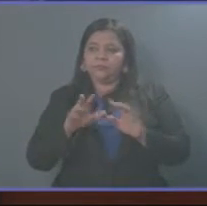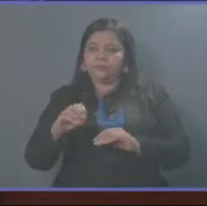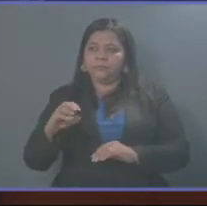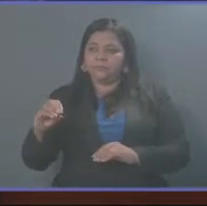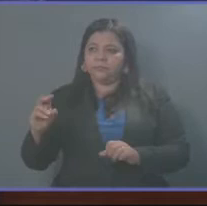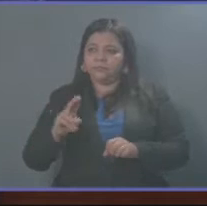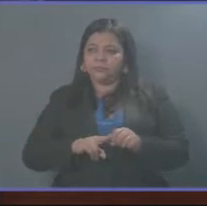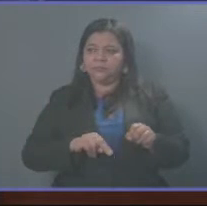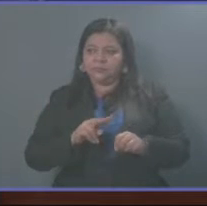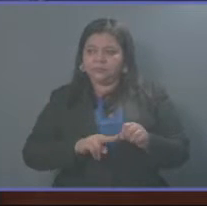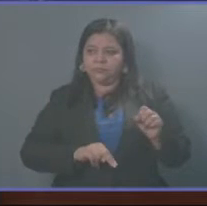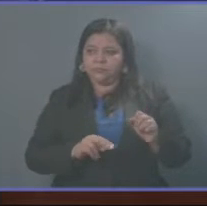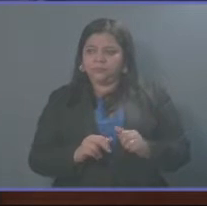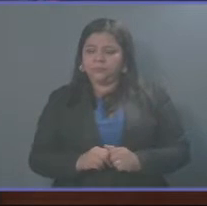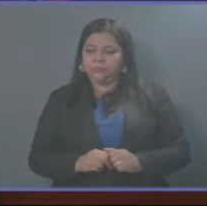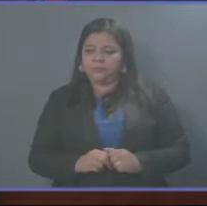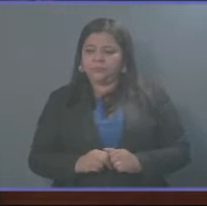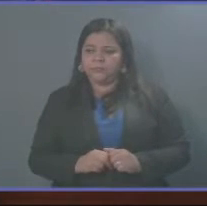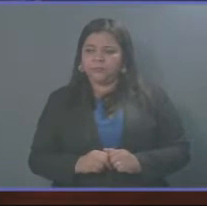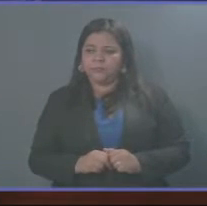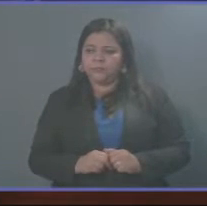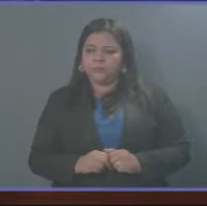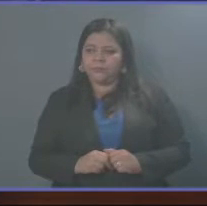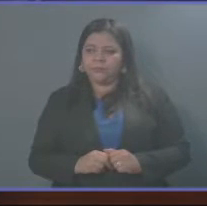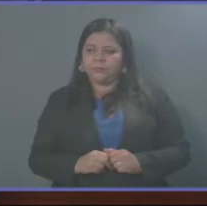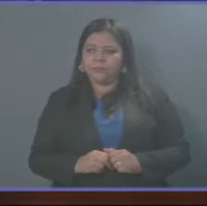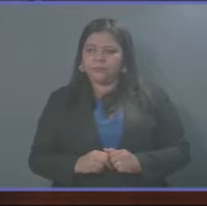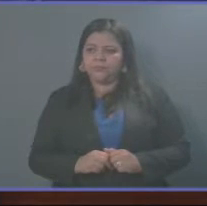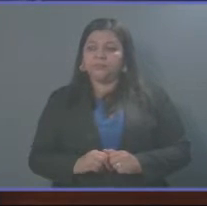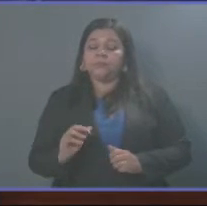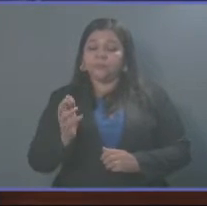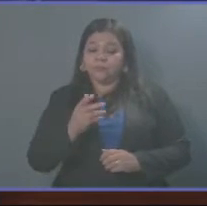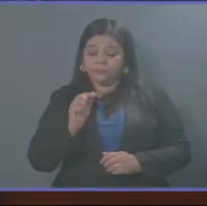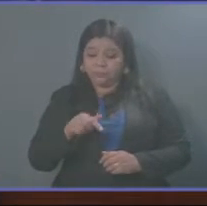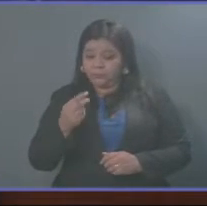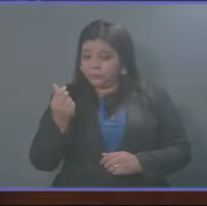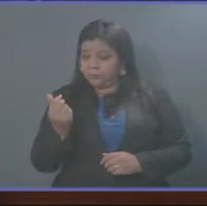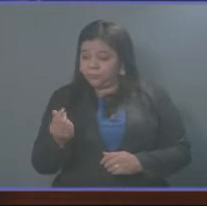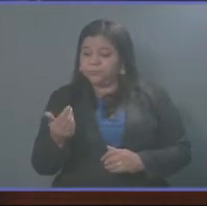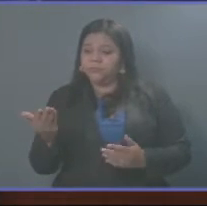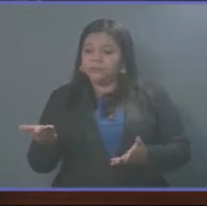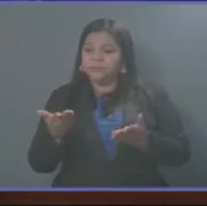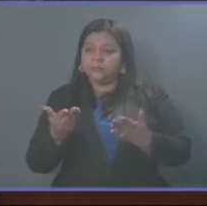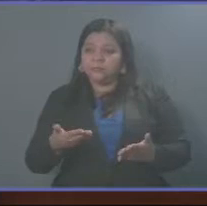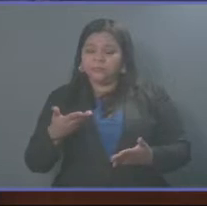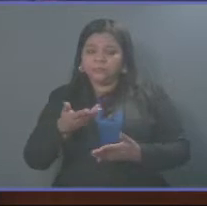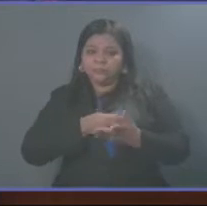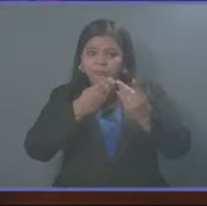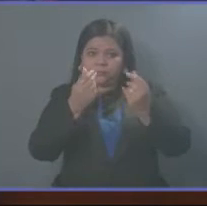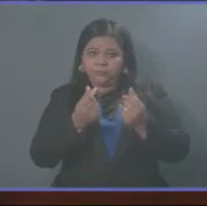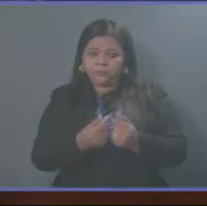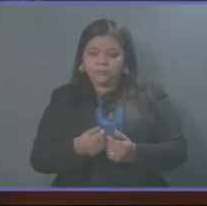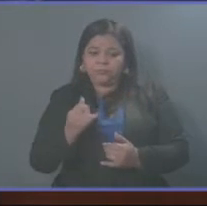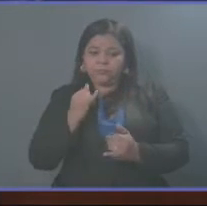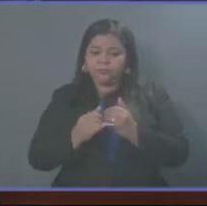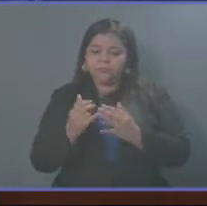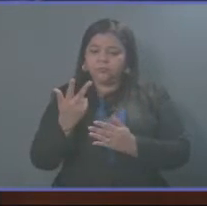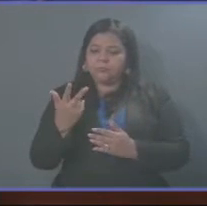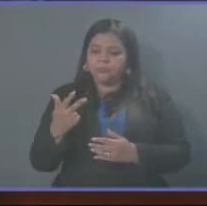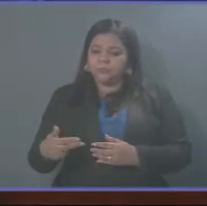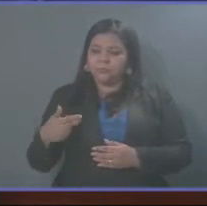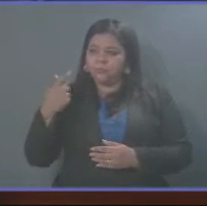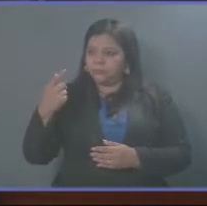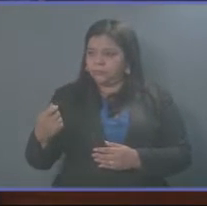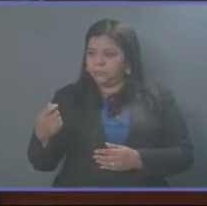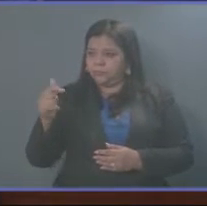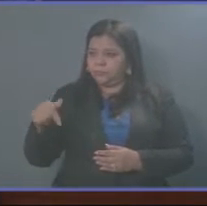$21.133.800 de los Estados Unidos de América. Recursos que servirán para dar cobertura presupuestaria durante el último trimestre